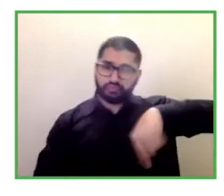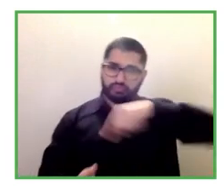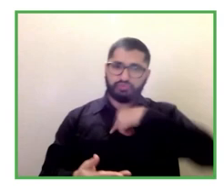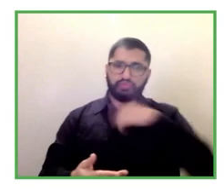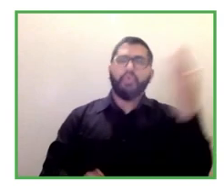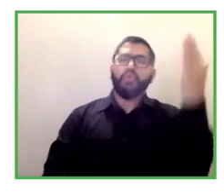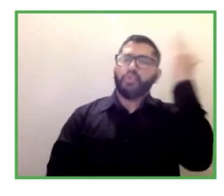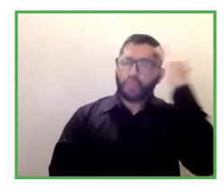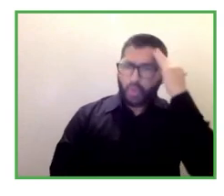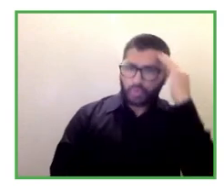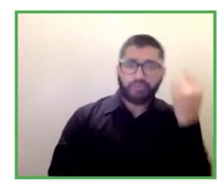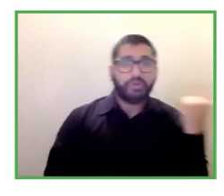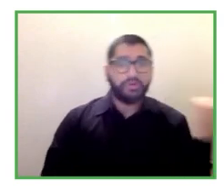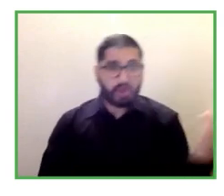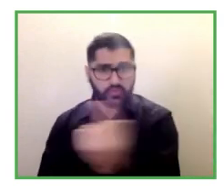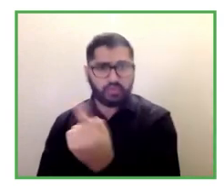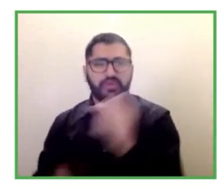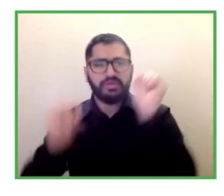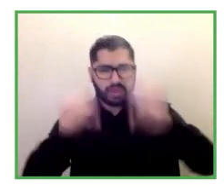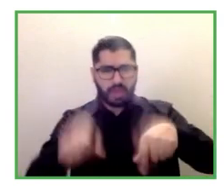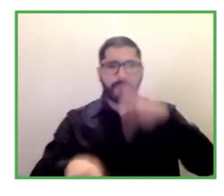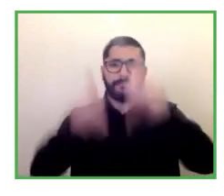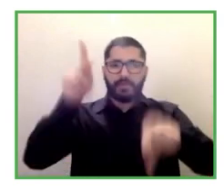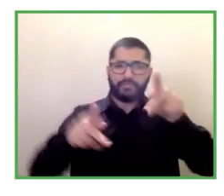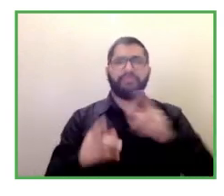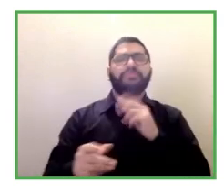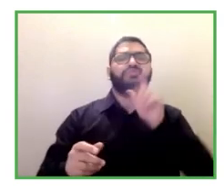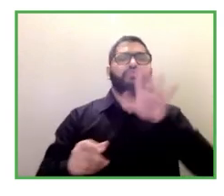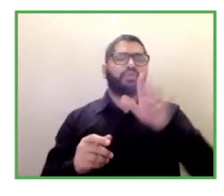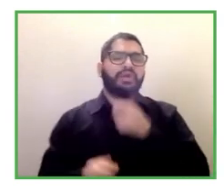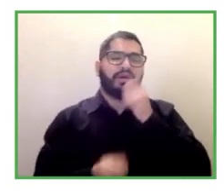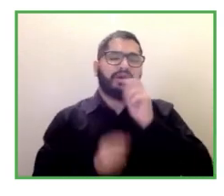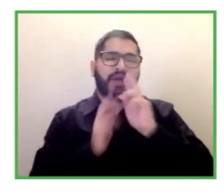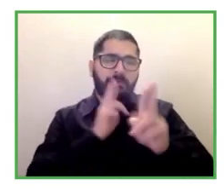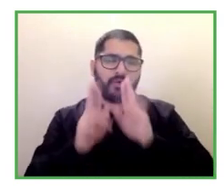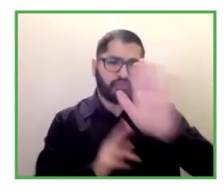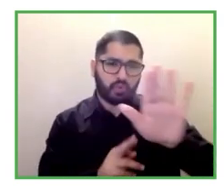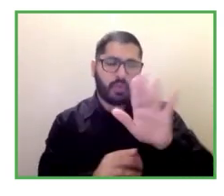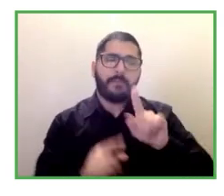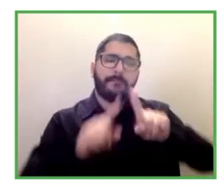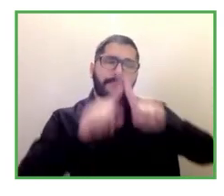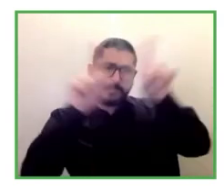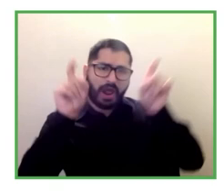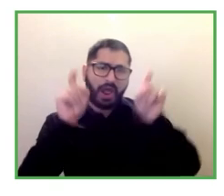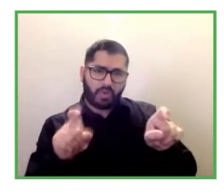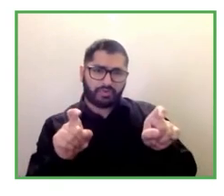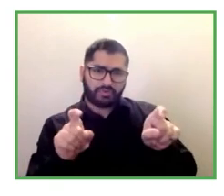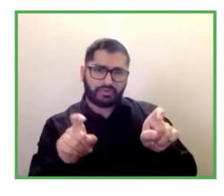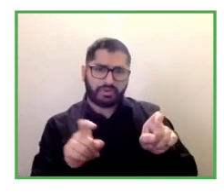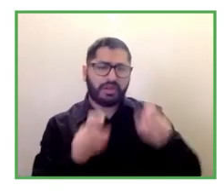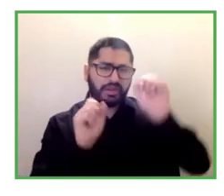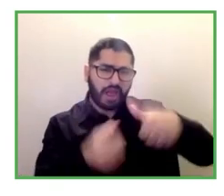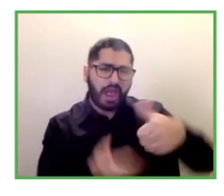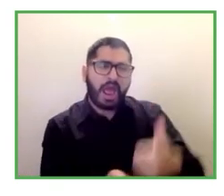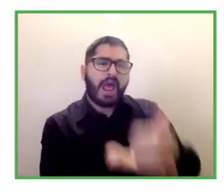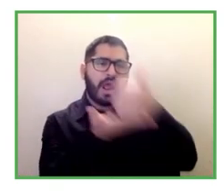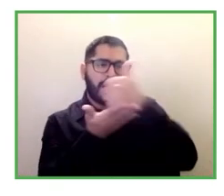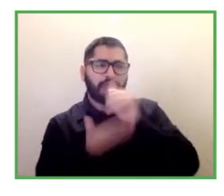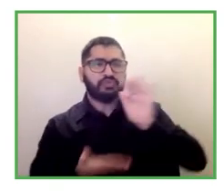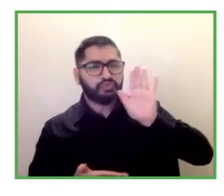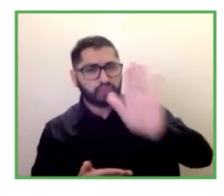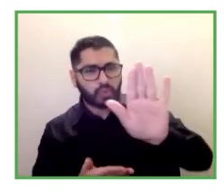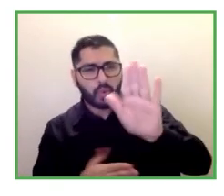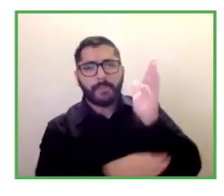y a ayudarlos en su viaje. Muchas gracias. Muchas gracias a Zero Project en general y Zero Project